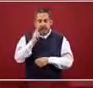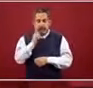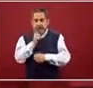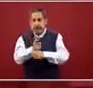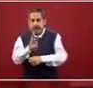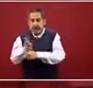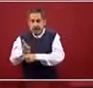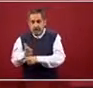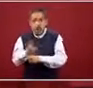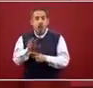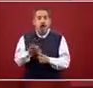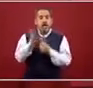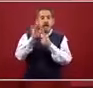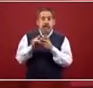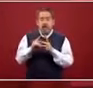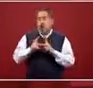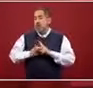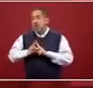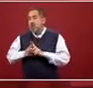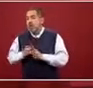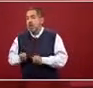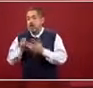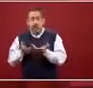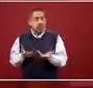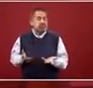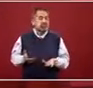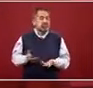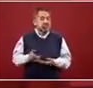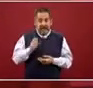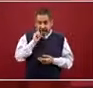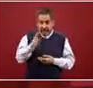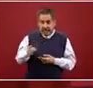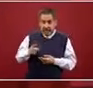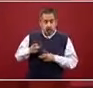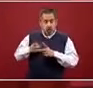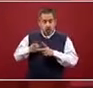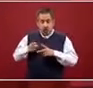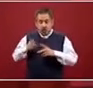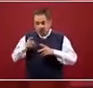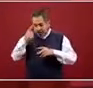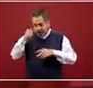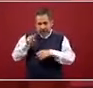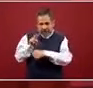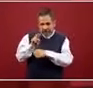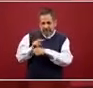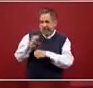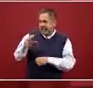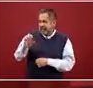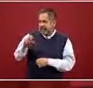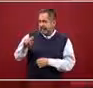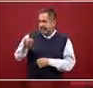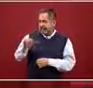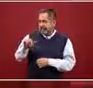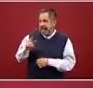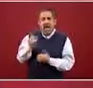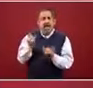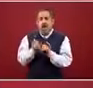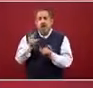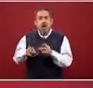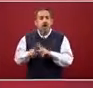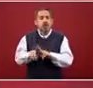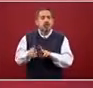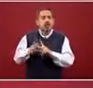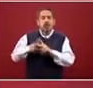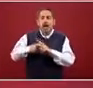observados, sino los casos estimados, porque la manera en que funcionan los sistemas de vigilancia centinelas es exactamente como